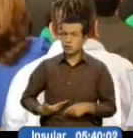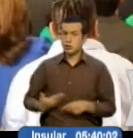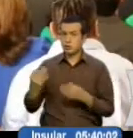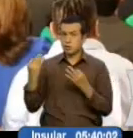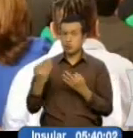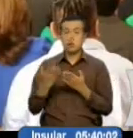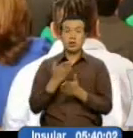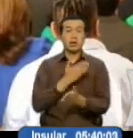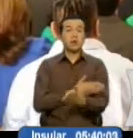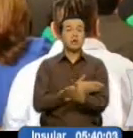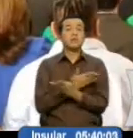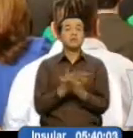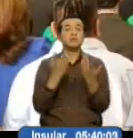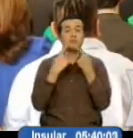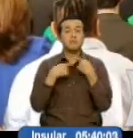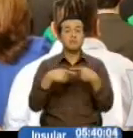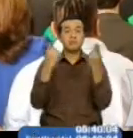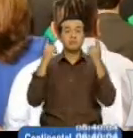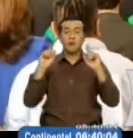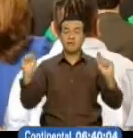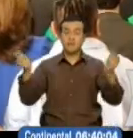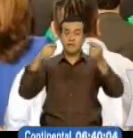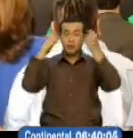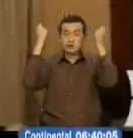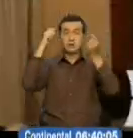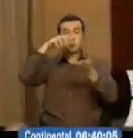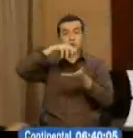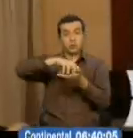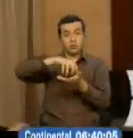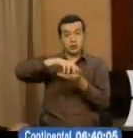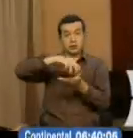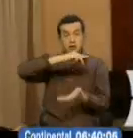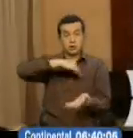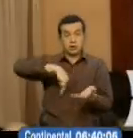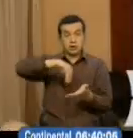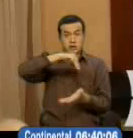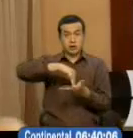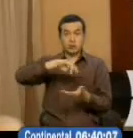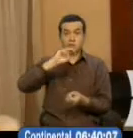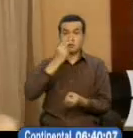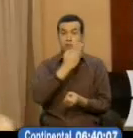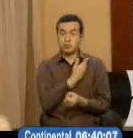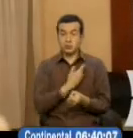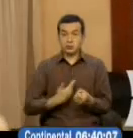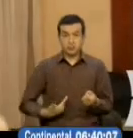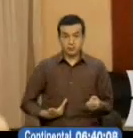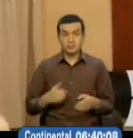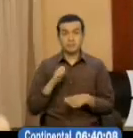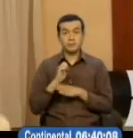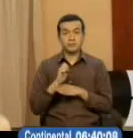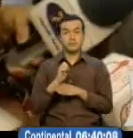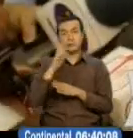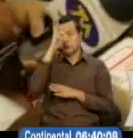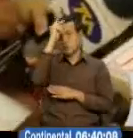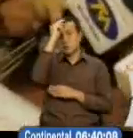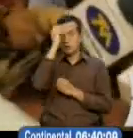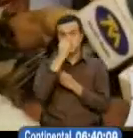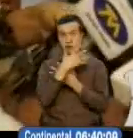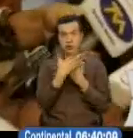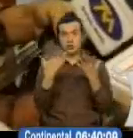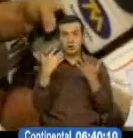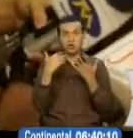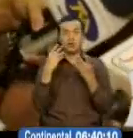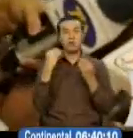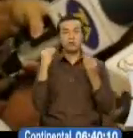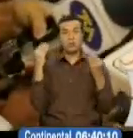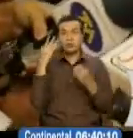El antecedente es el anuncio que en la fiesta de aniversario de provincialización de Manabí hizo el vicepresidente de la República, Jorge Glass. Hay mucha predisposición